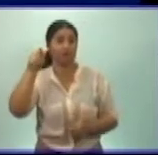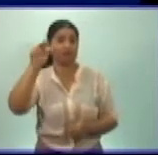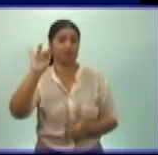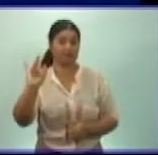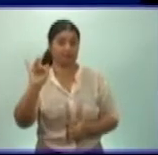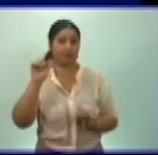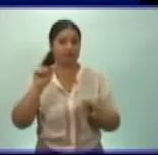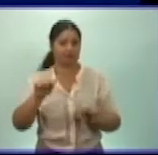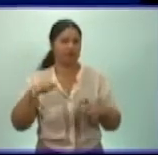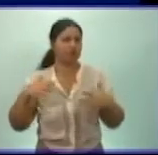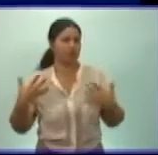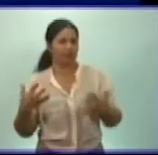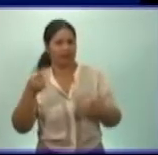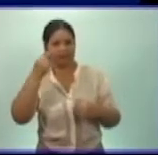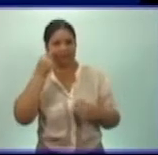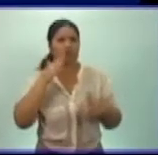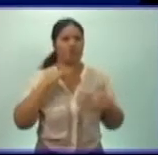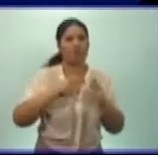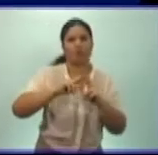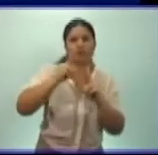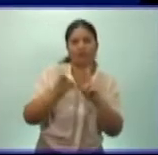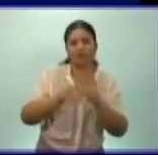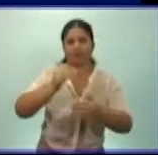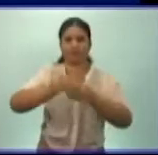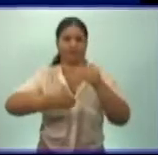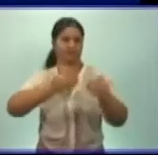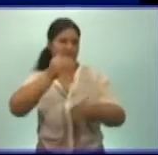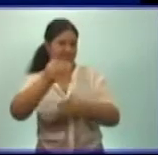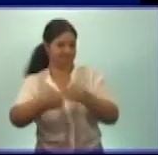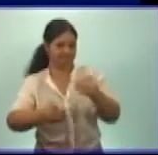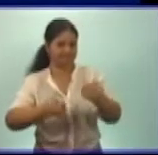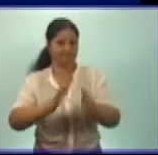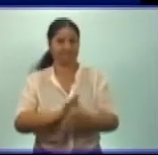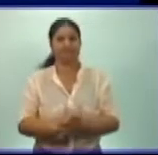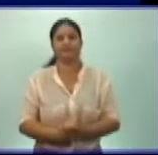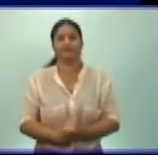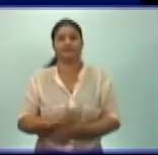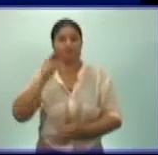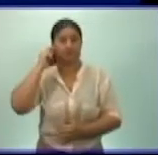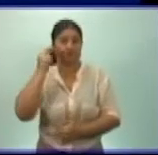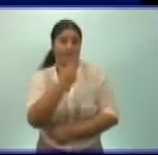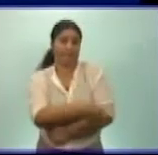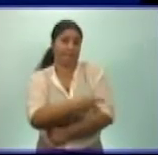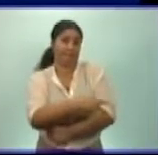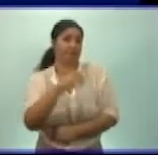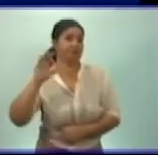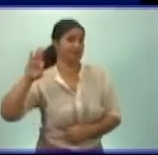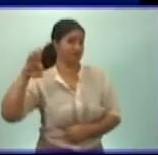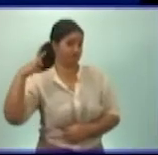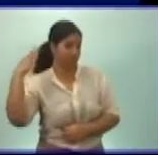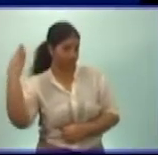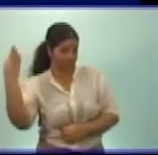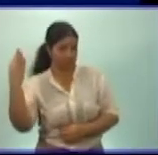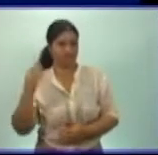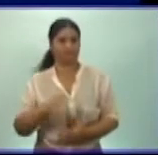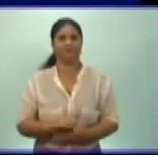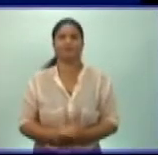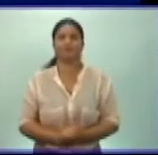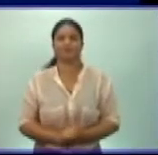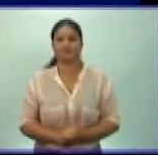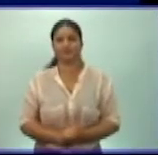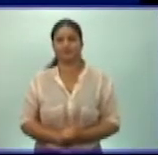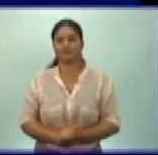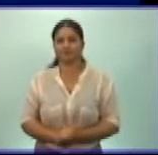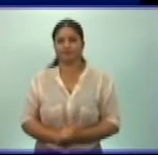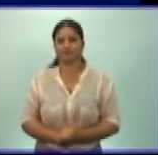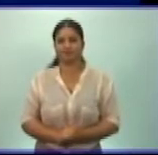a que la acción se desarrolla en un mismo lugar. Todo ocurre a lo largo de un día y exige que la obra